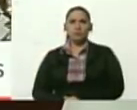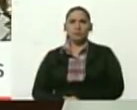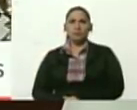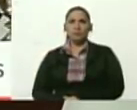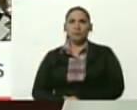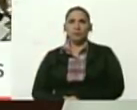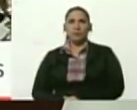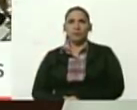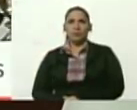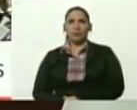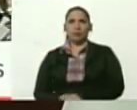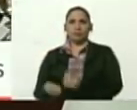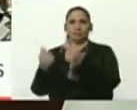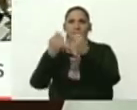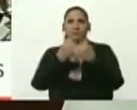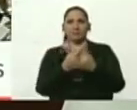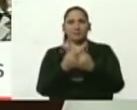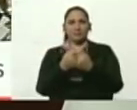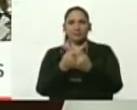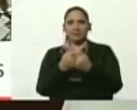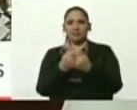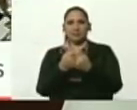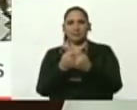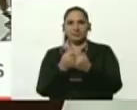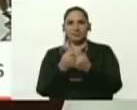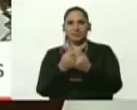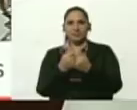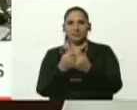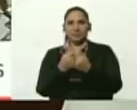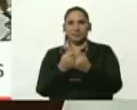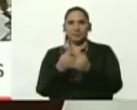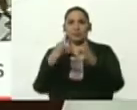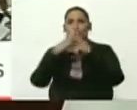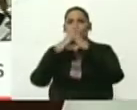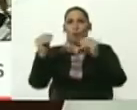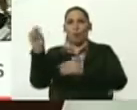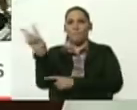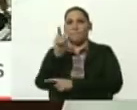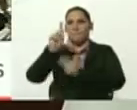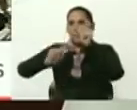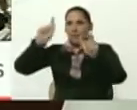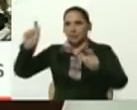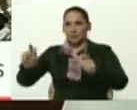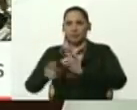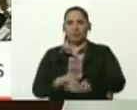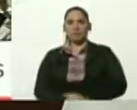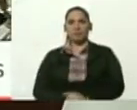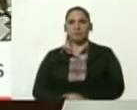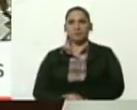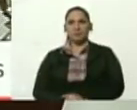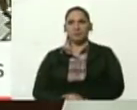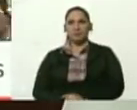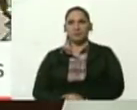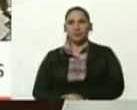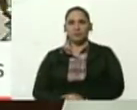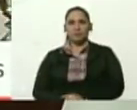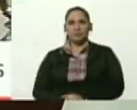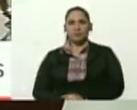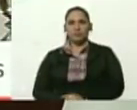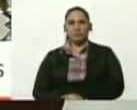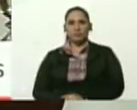el fondo, el dinero que es de todos los venezolanos, que está